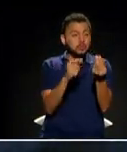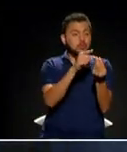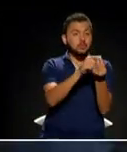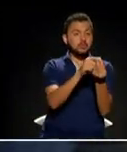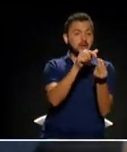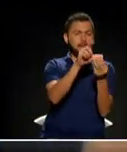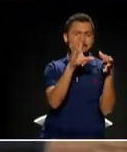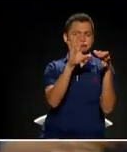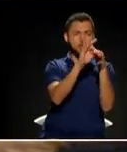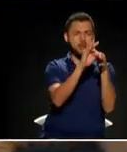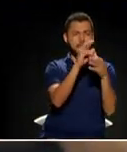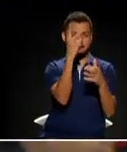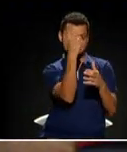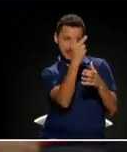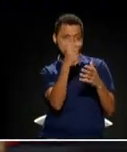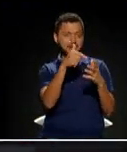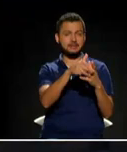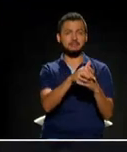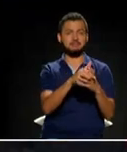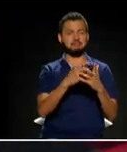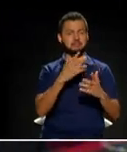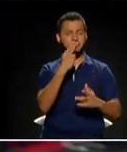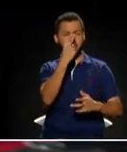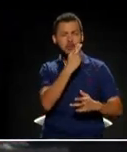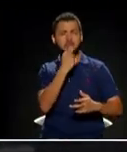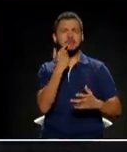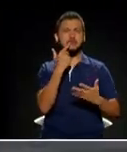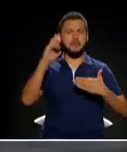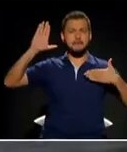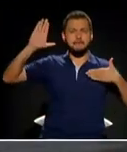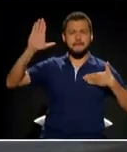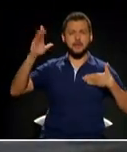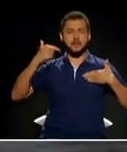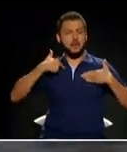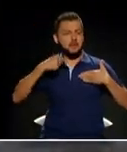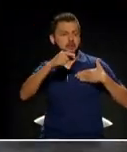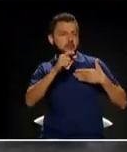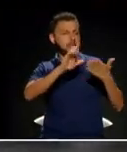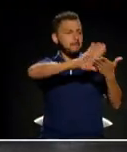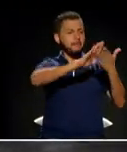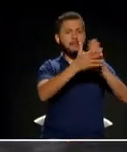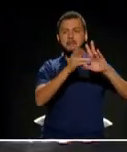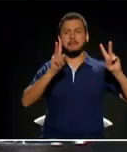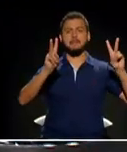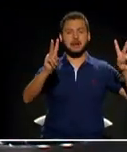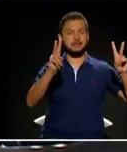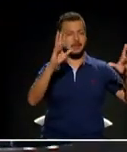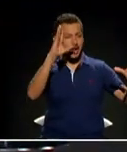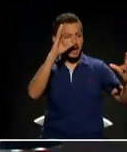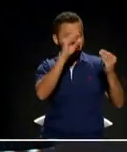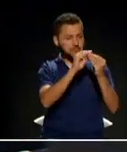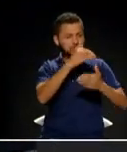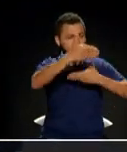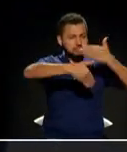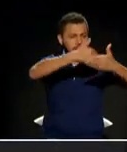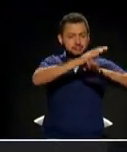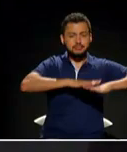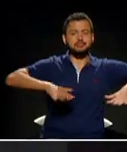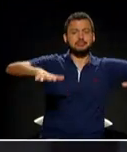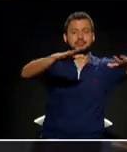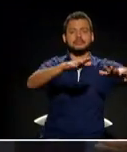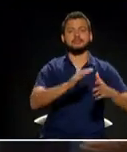además frente a la paz tiene que ver más con la implementación de los acuerdos en el territorio a través de los planes que se han venido desarrollando